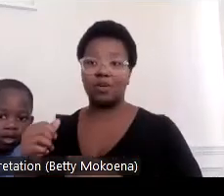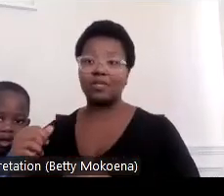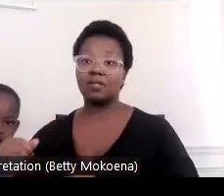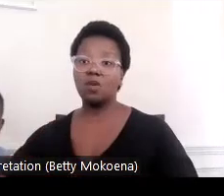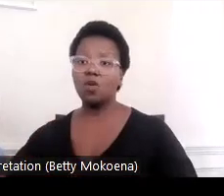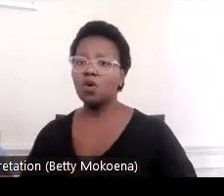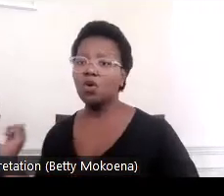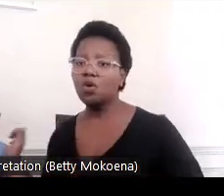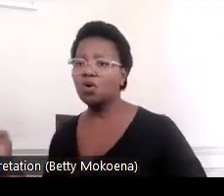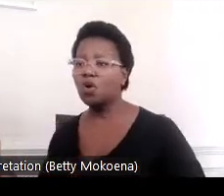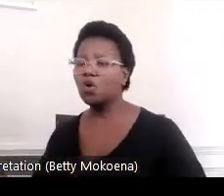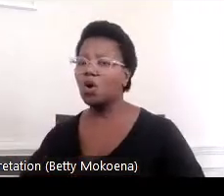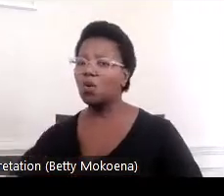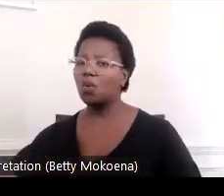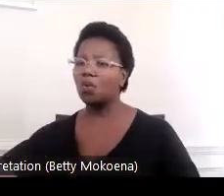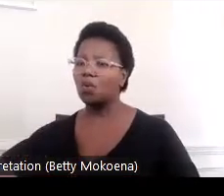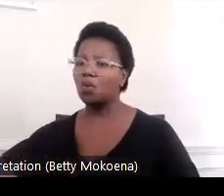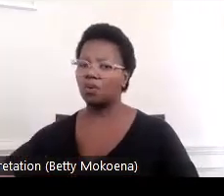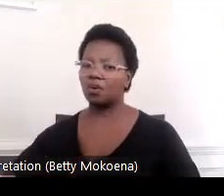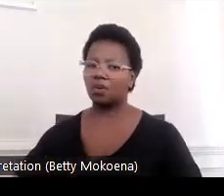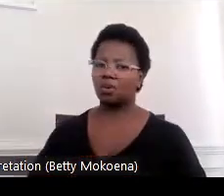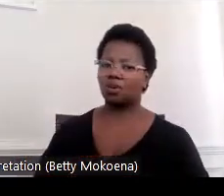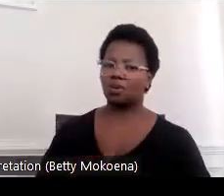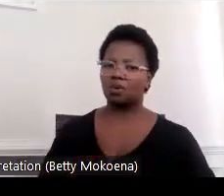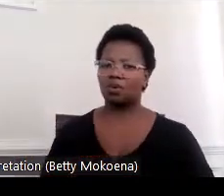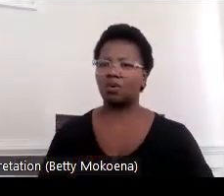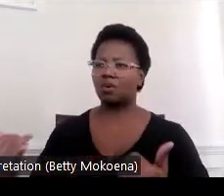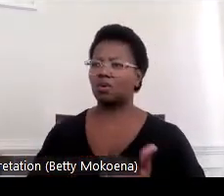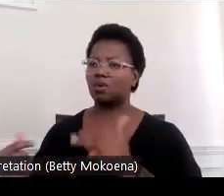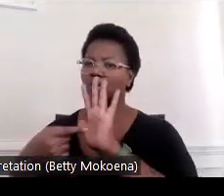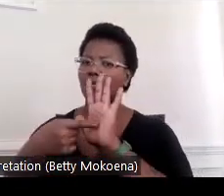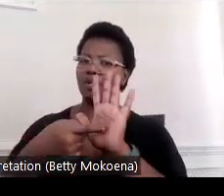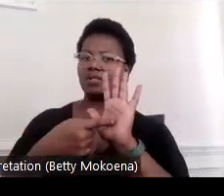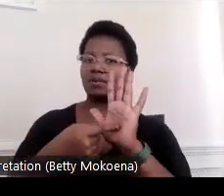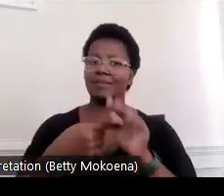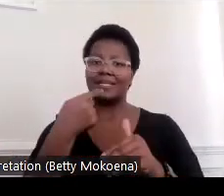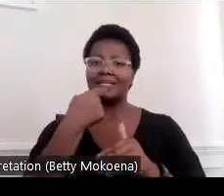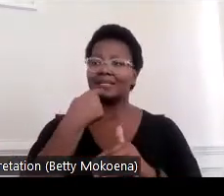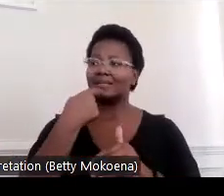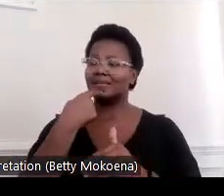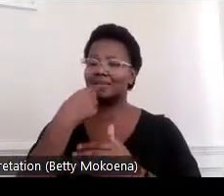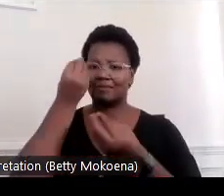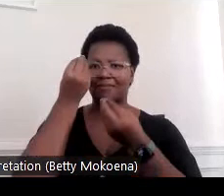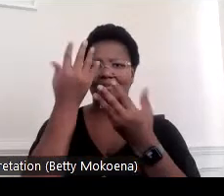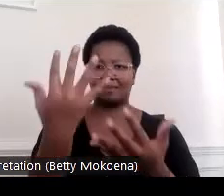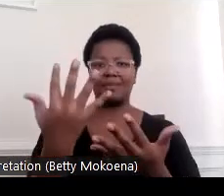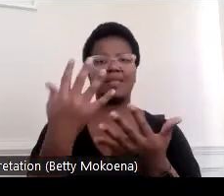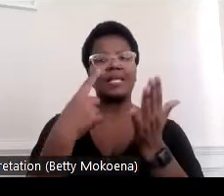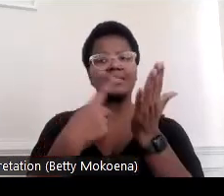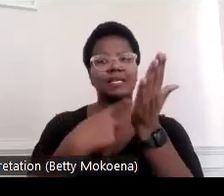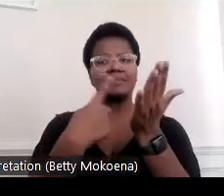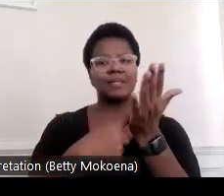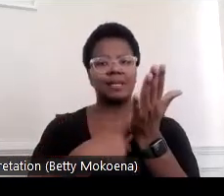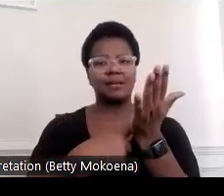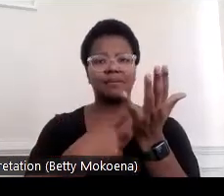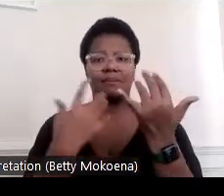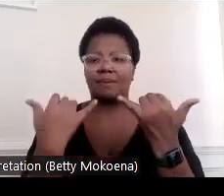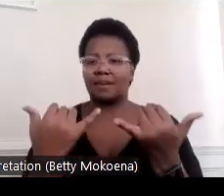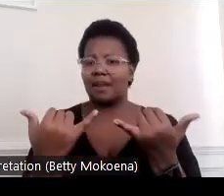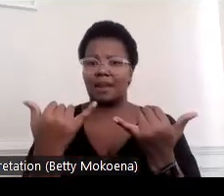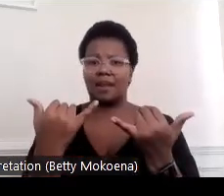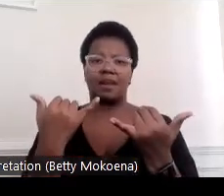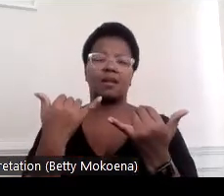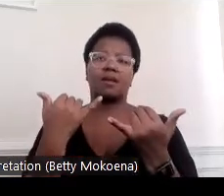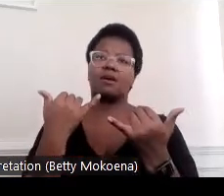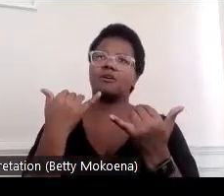así que por ejemplo creo que no lo hemos hablado pero acceso en cualquier momento por ejemplo